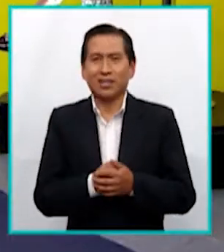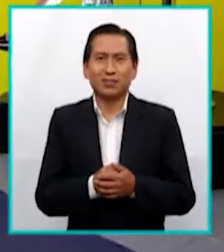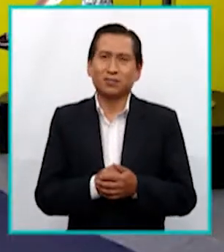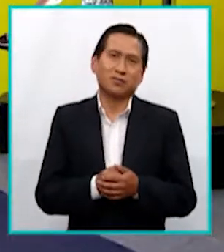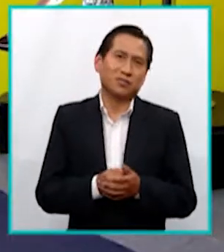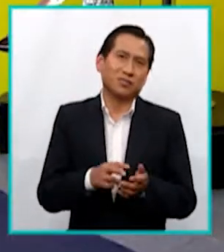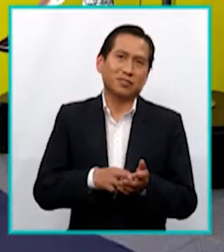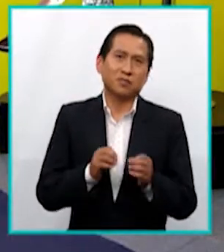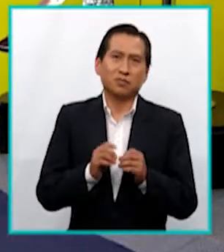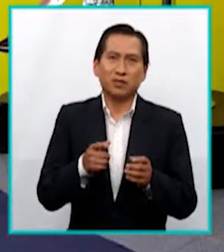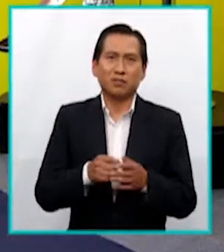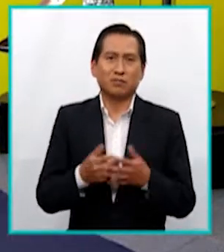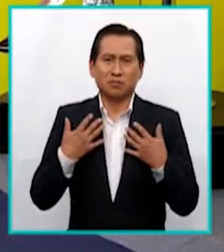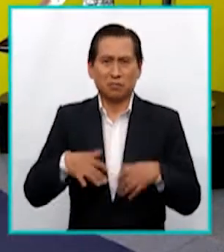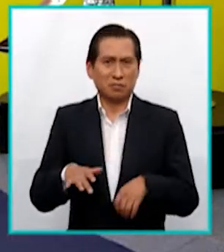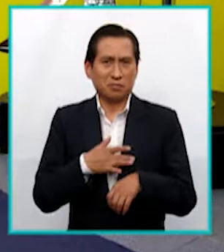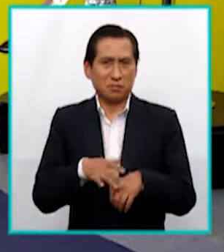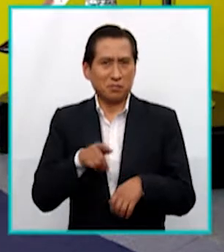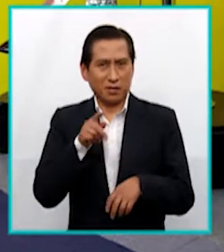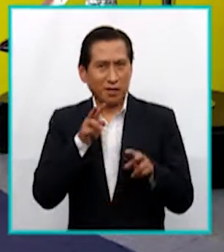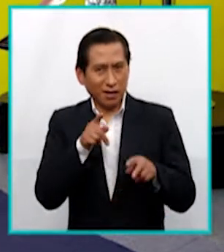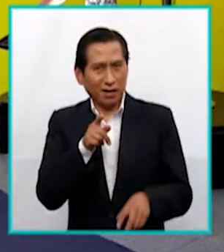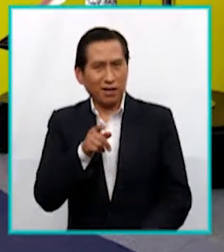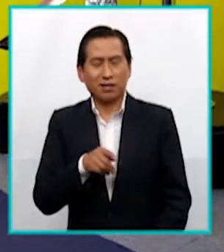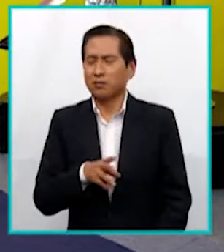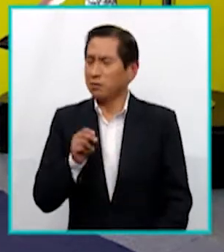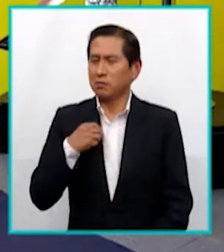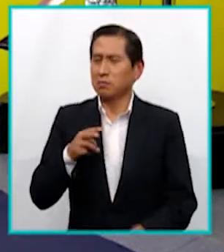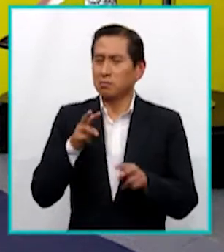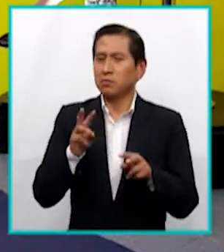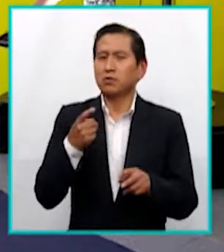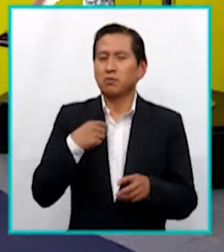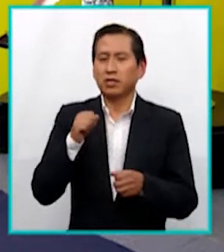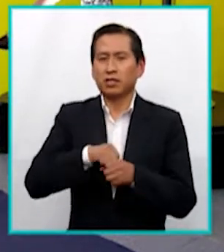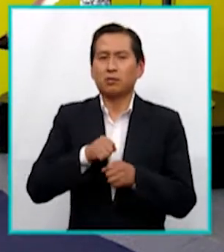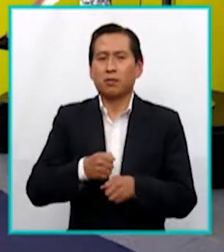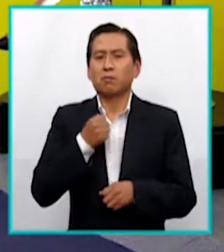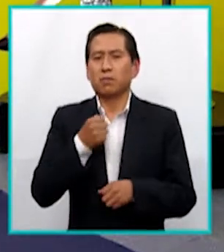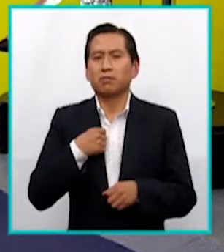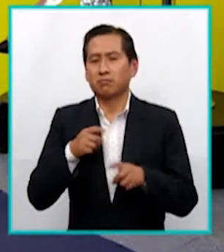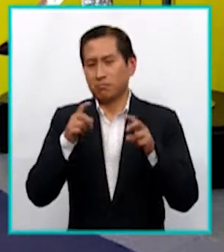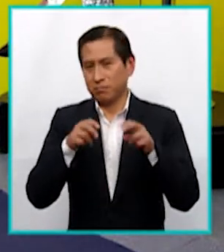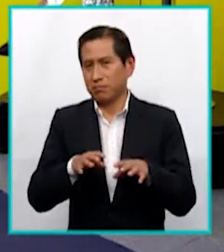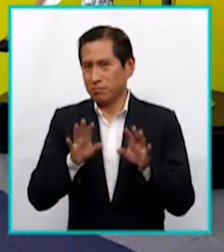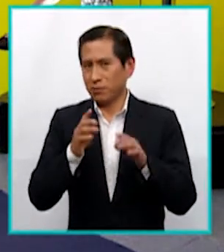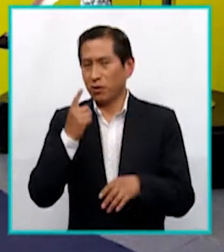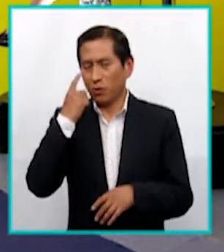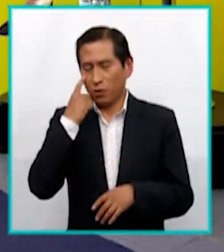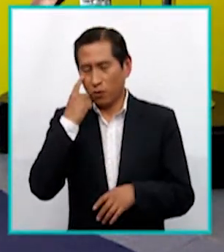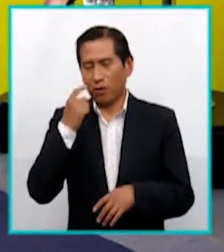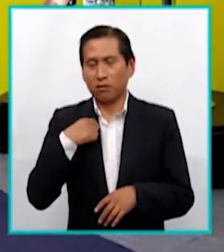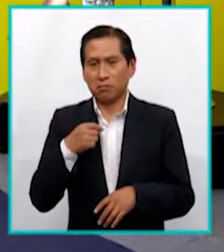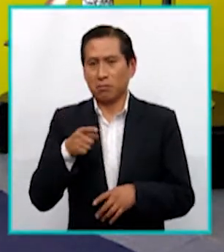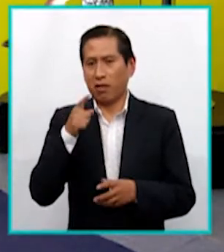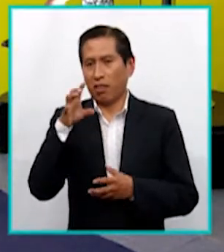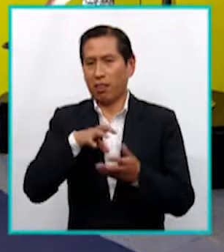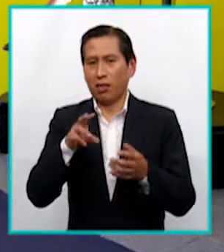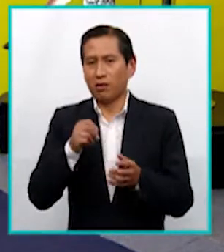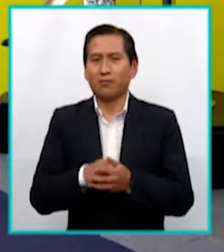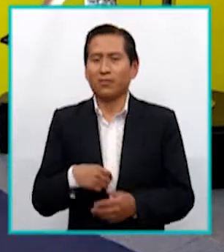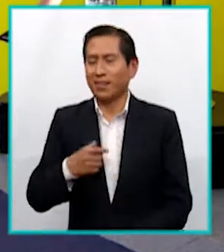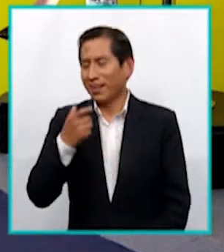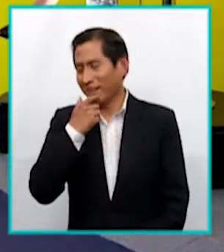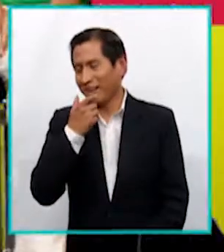Está sin camisa, está chequeando. ¿Eh? No, no lo estaba chequeando, estaba haciendo mi trabajo periodístico, ojo, no confundamos, tía. Yeah.